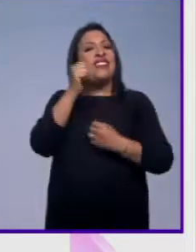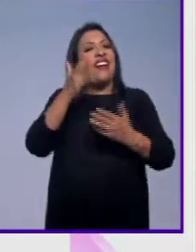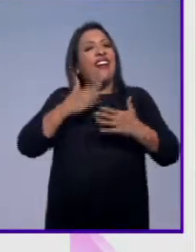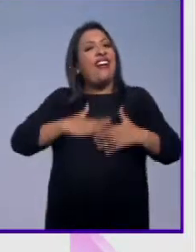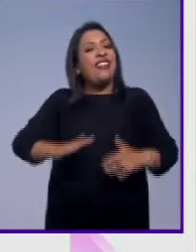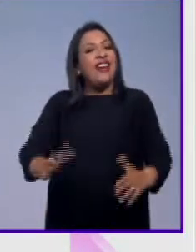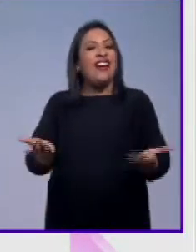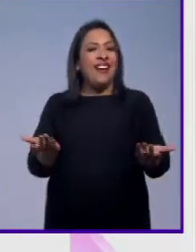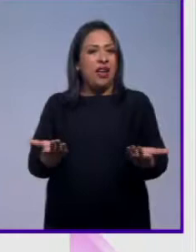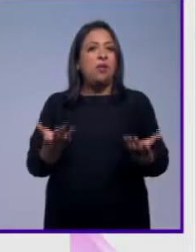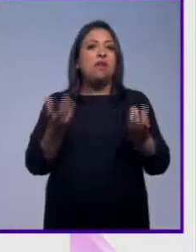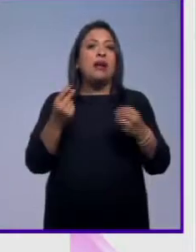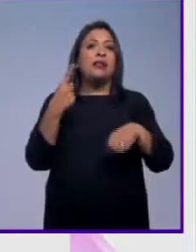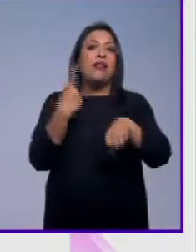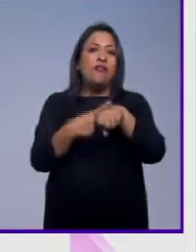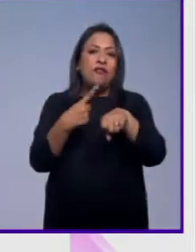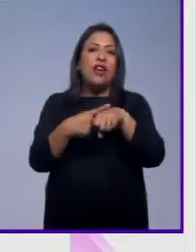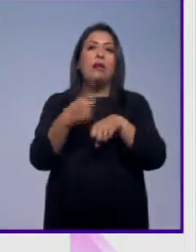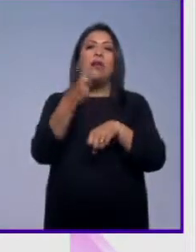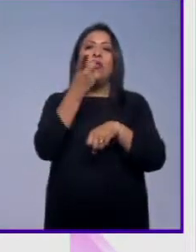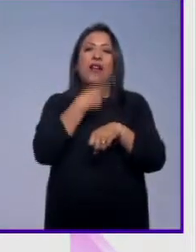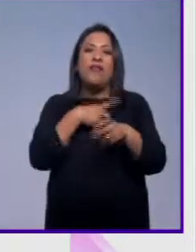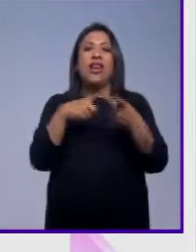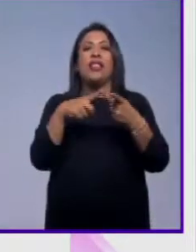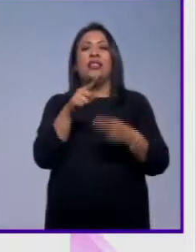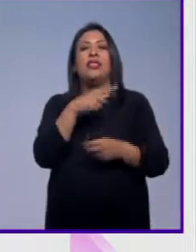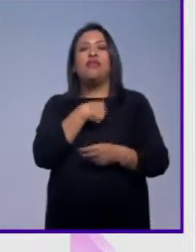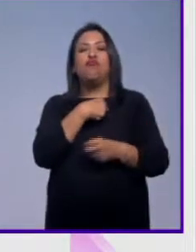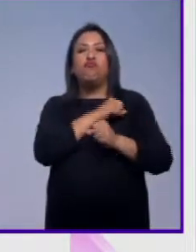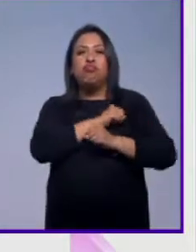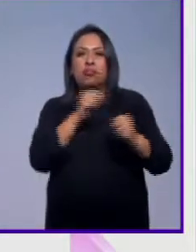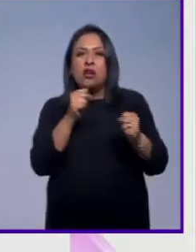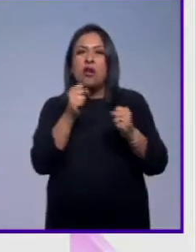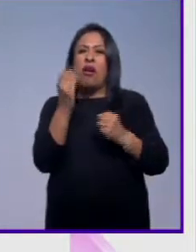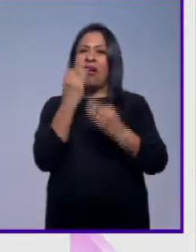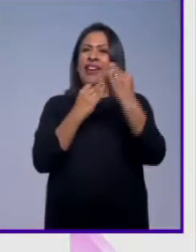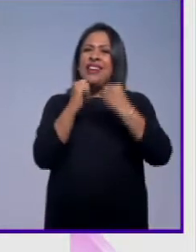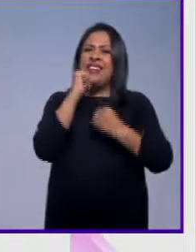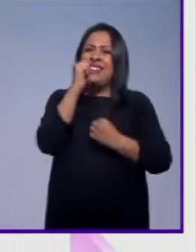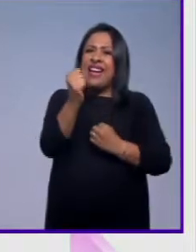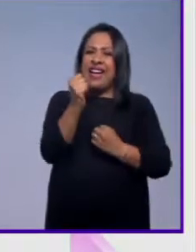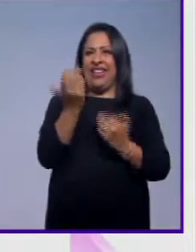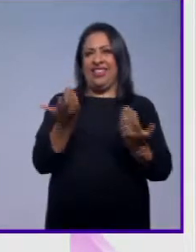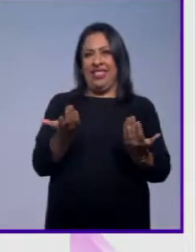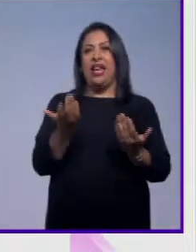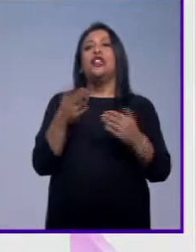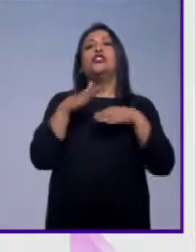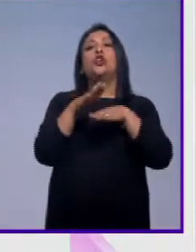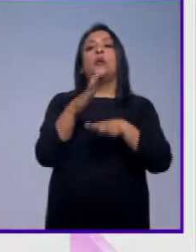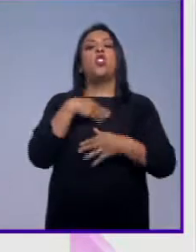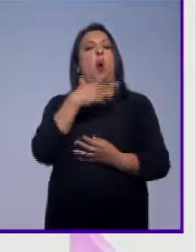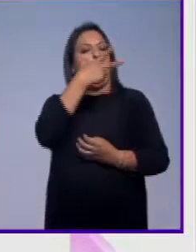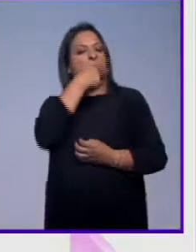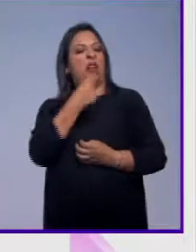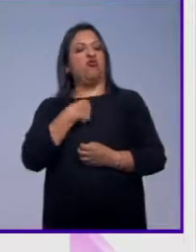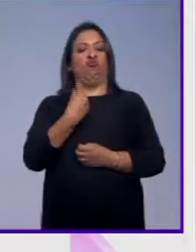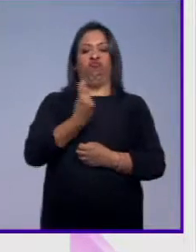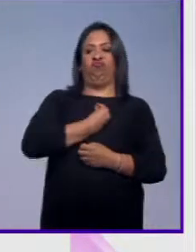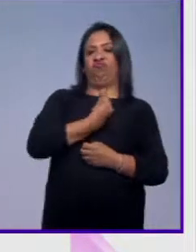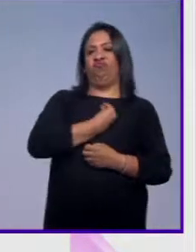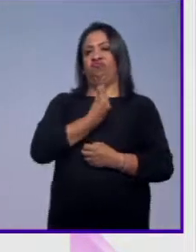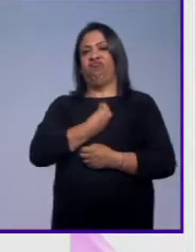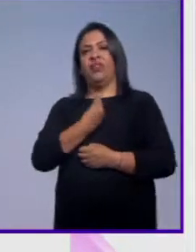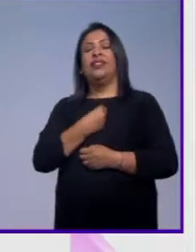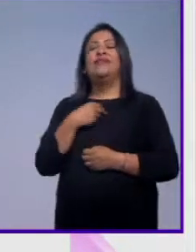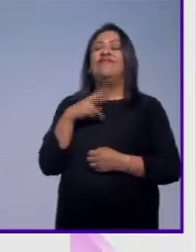tienen más diabetes más infartos es decir todo el descuido personal de los hombres tienen que ver con esto de ser machín y aguantarse lo todo